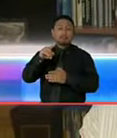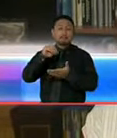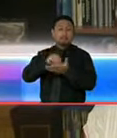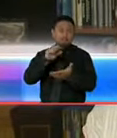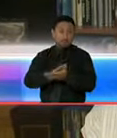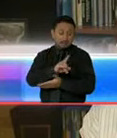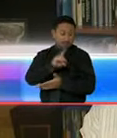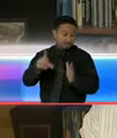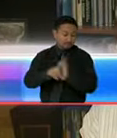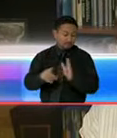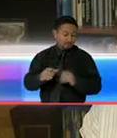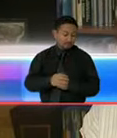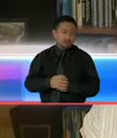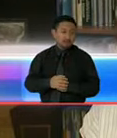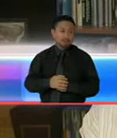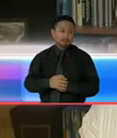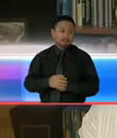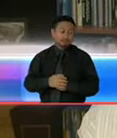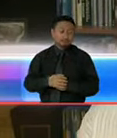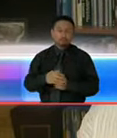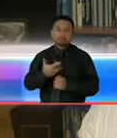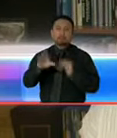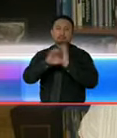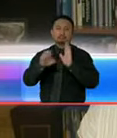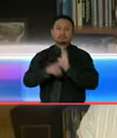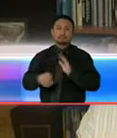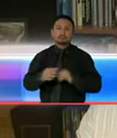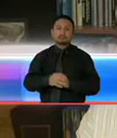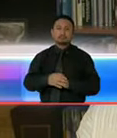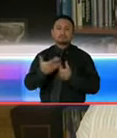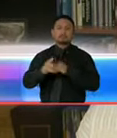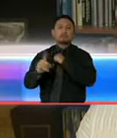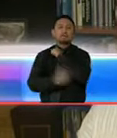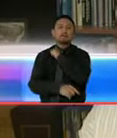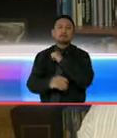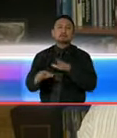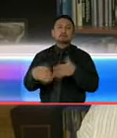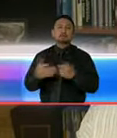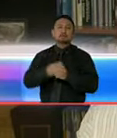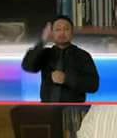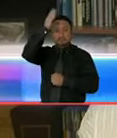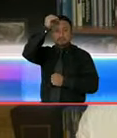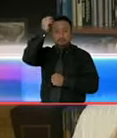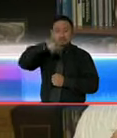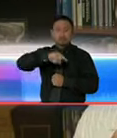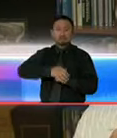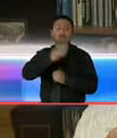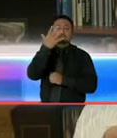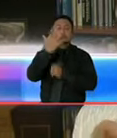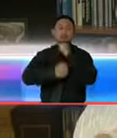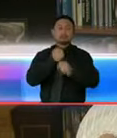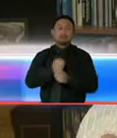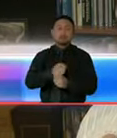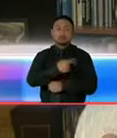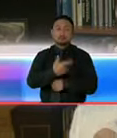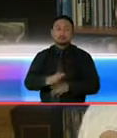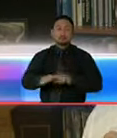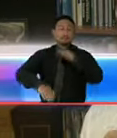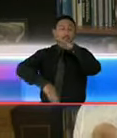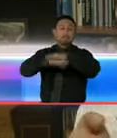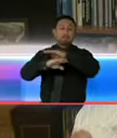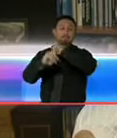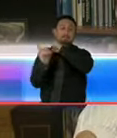lo tanto se utiliza el Código Integral Penal vigente, la pena que correspondería para Jorge Glass sería 5 años, que es la pena máxima,